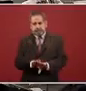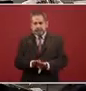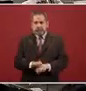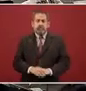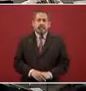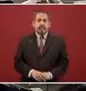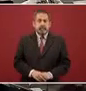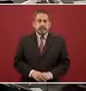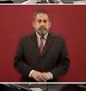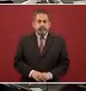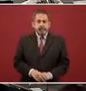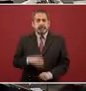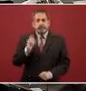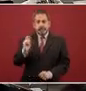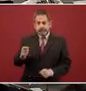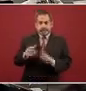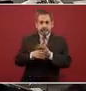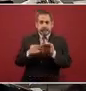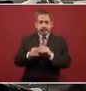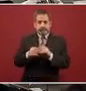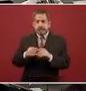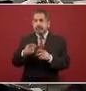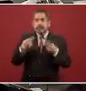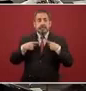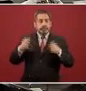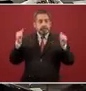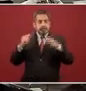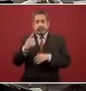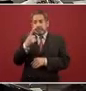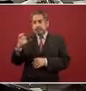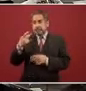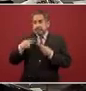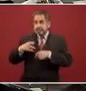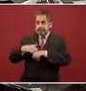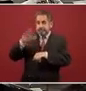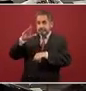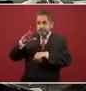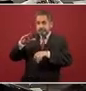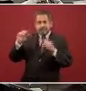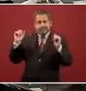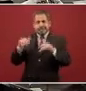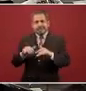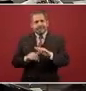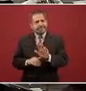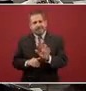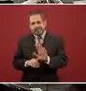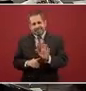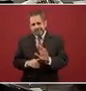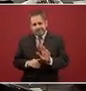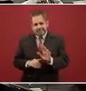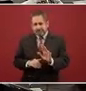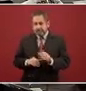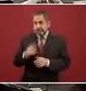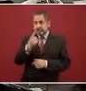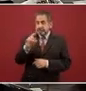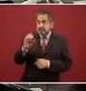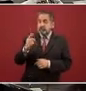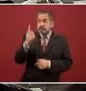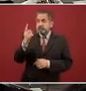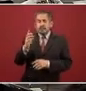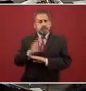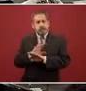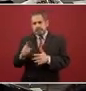La reprogramación de eventos de más de 100 personas, 101 personas, lo vamos a considerar una multitud y vamos